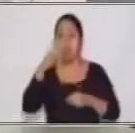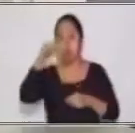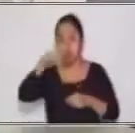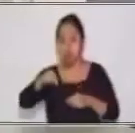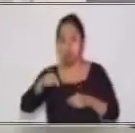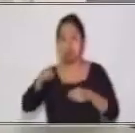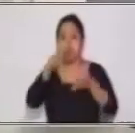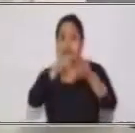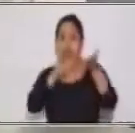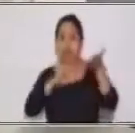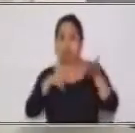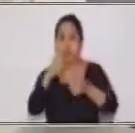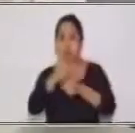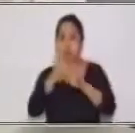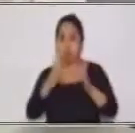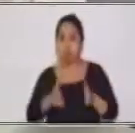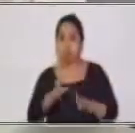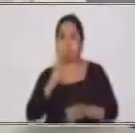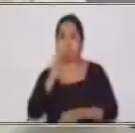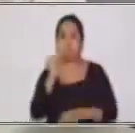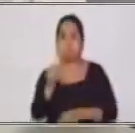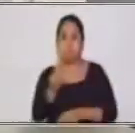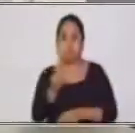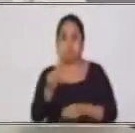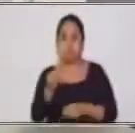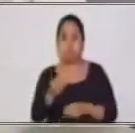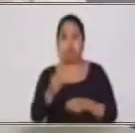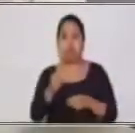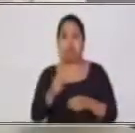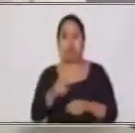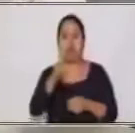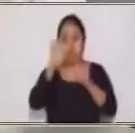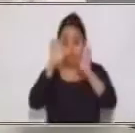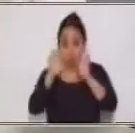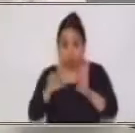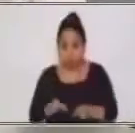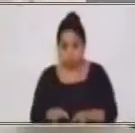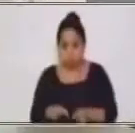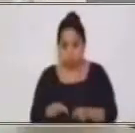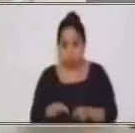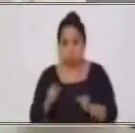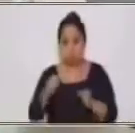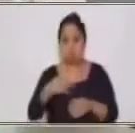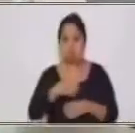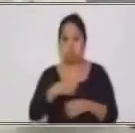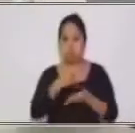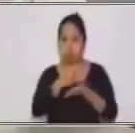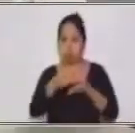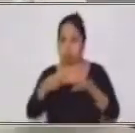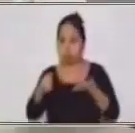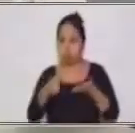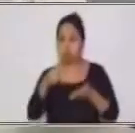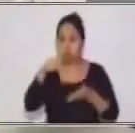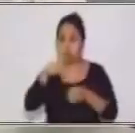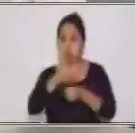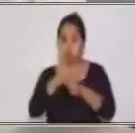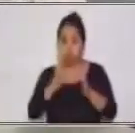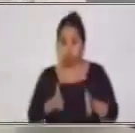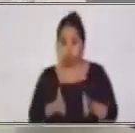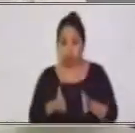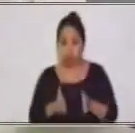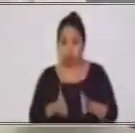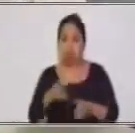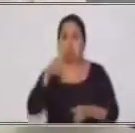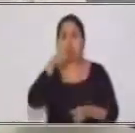la mayoría de los autores que estamos conociendo en este momento son guatemaltecos. Pero también vamos a identificar a otros